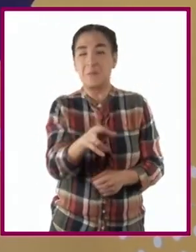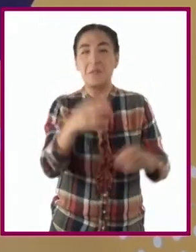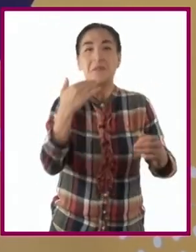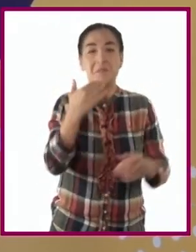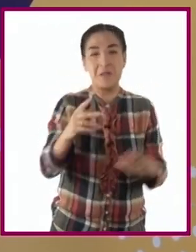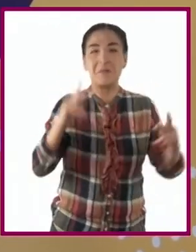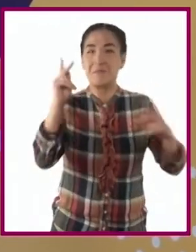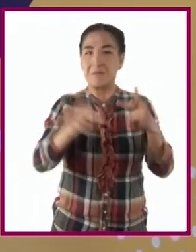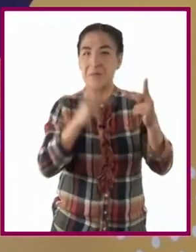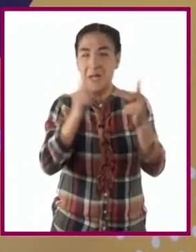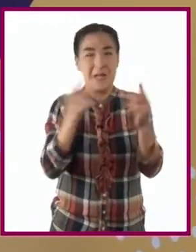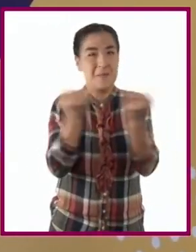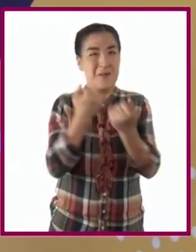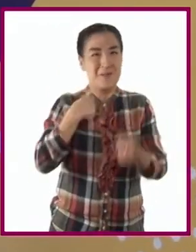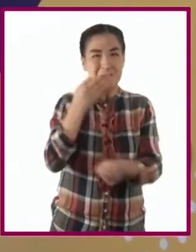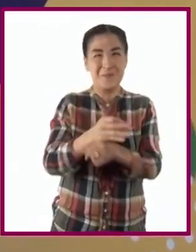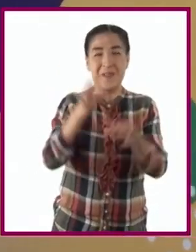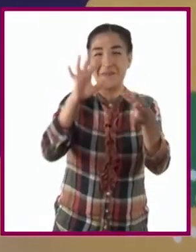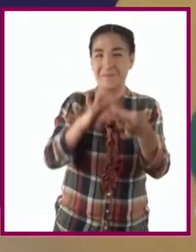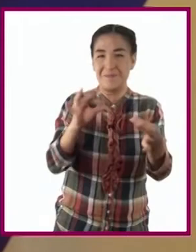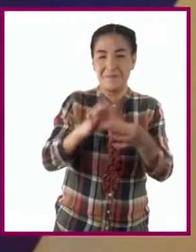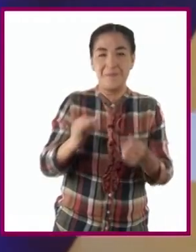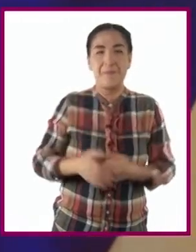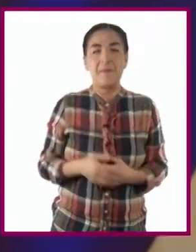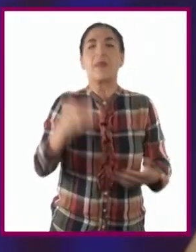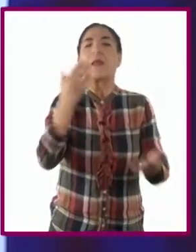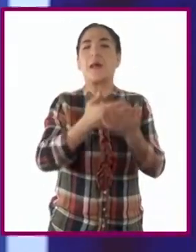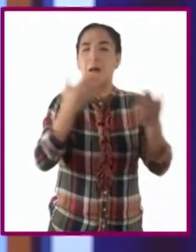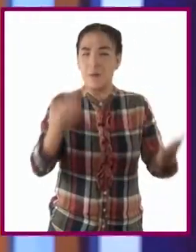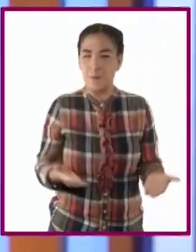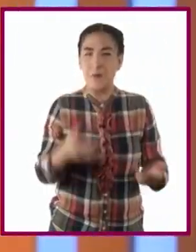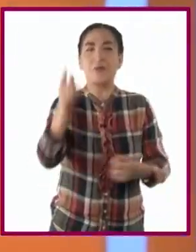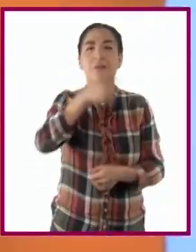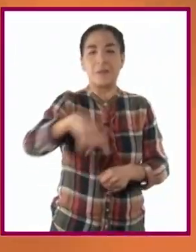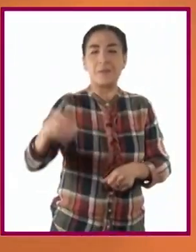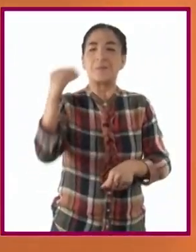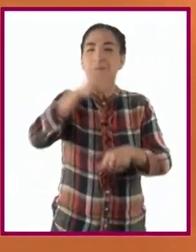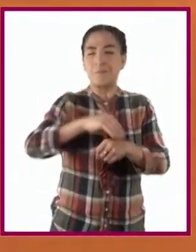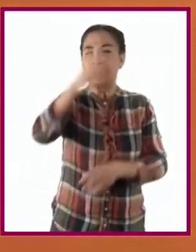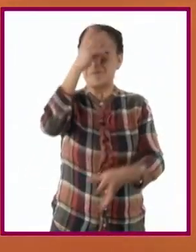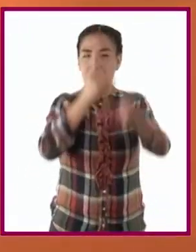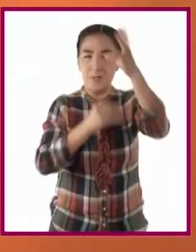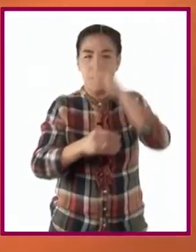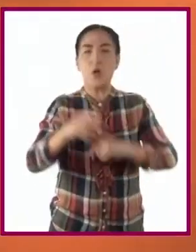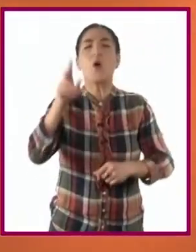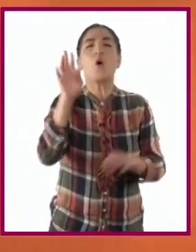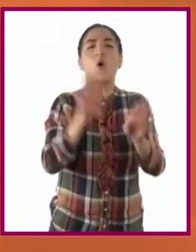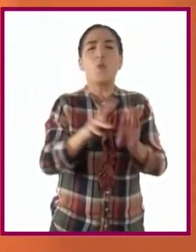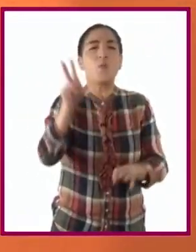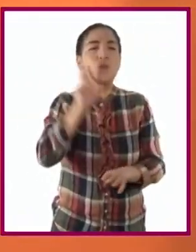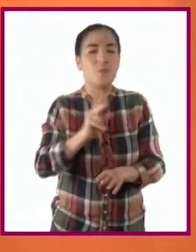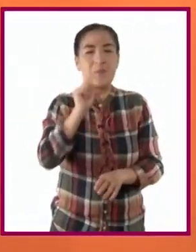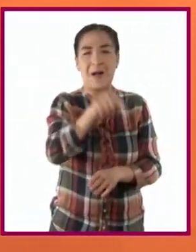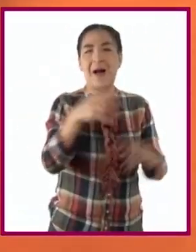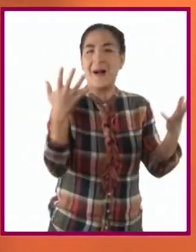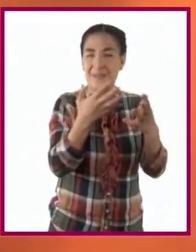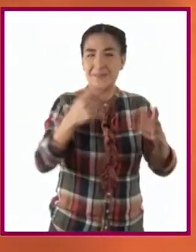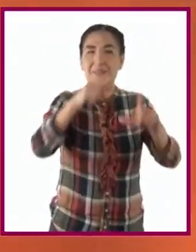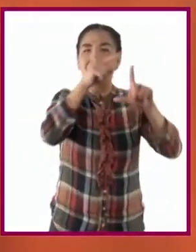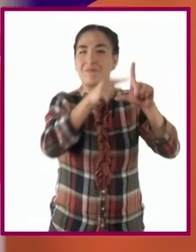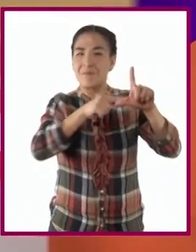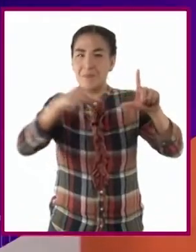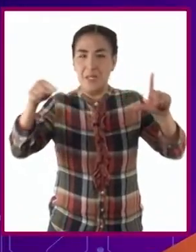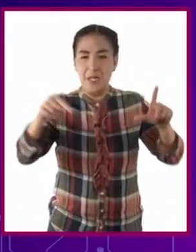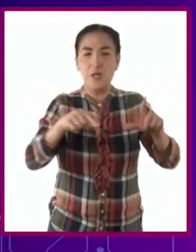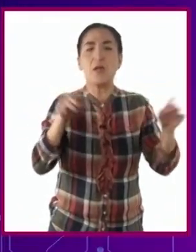que nosotros hemos comentado? Ahora apliquemos lo aprendido. Vamos a construir una gráfica de líneas